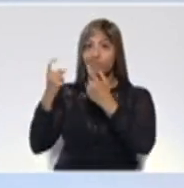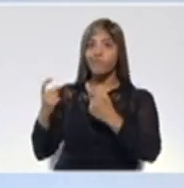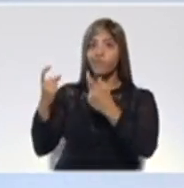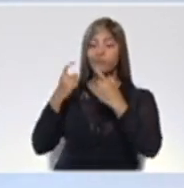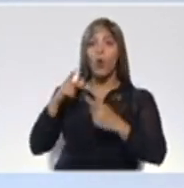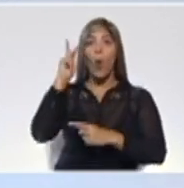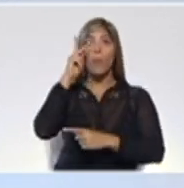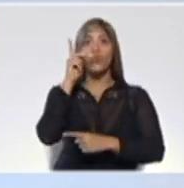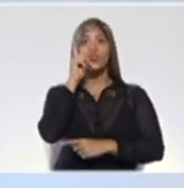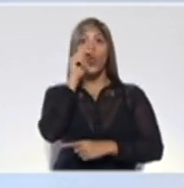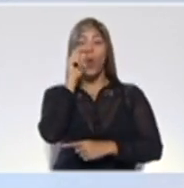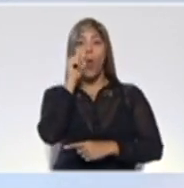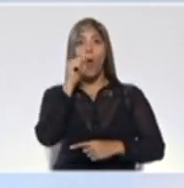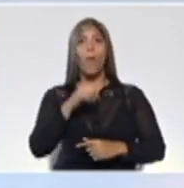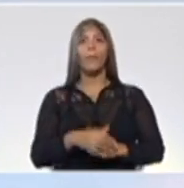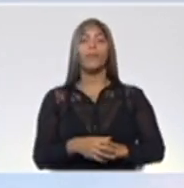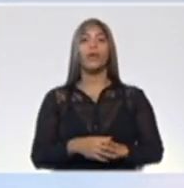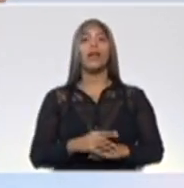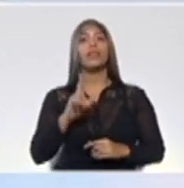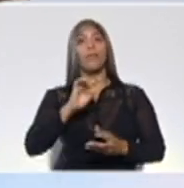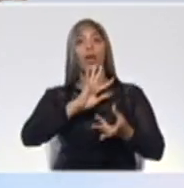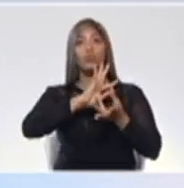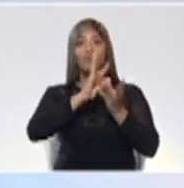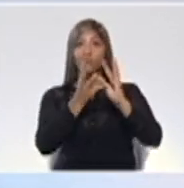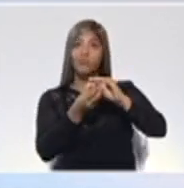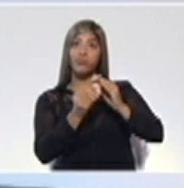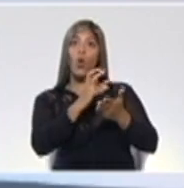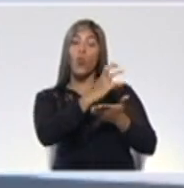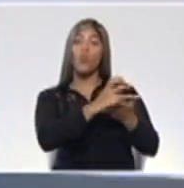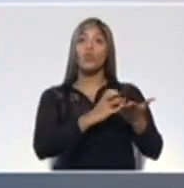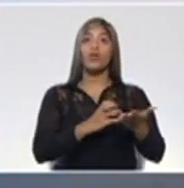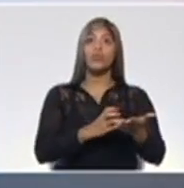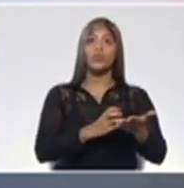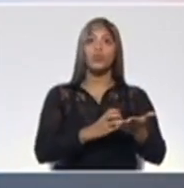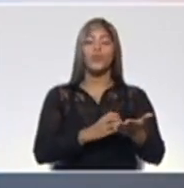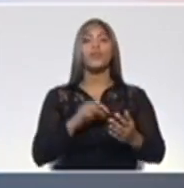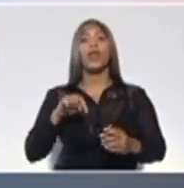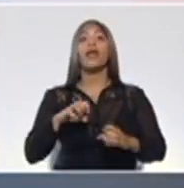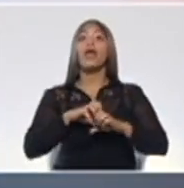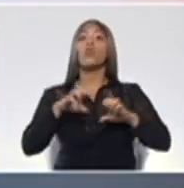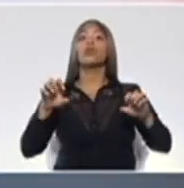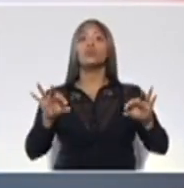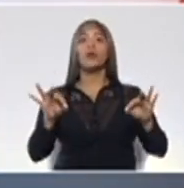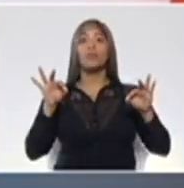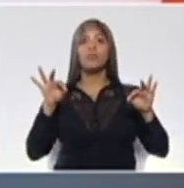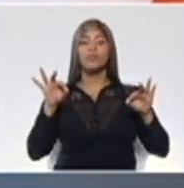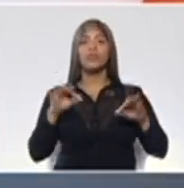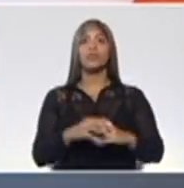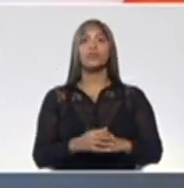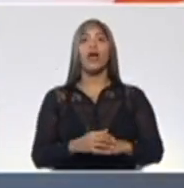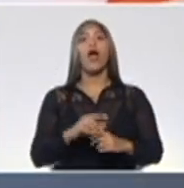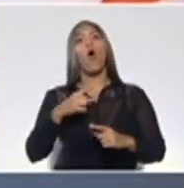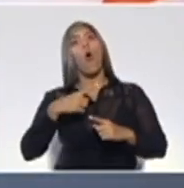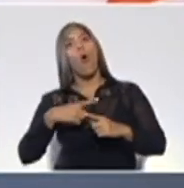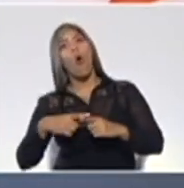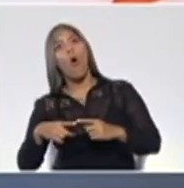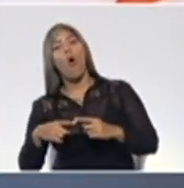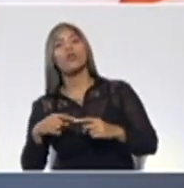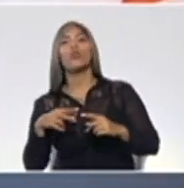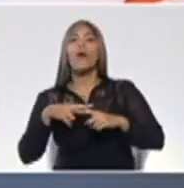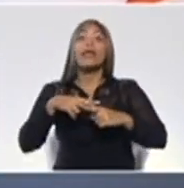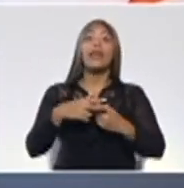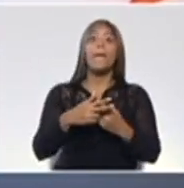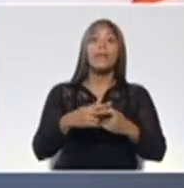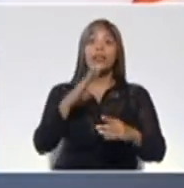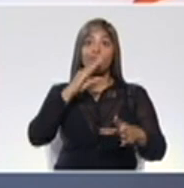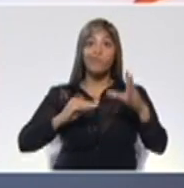Yuliber Carpio y por supuesto con las adaptaciones curriculares de la modalidad de educación especial y esos recursos para el aprendizaje